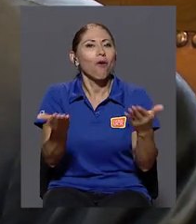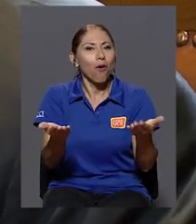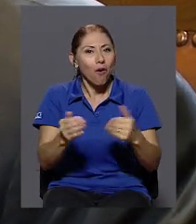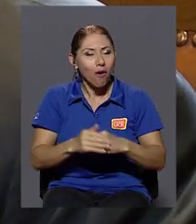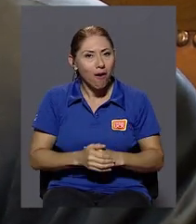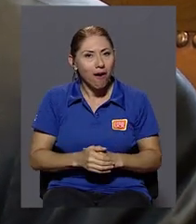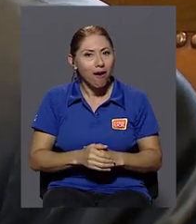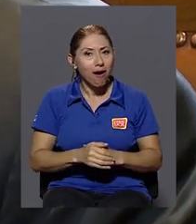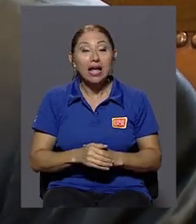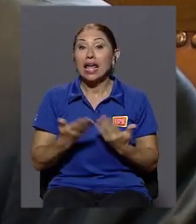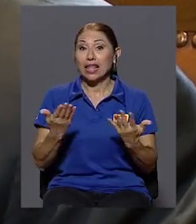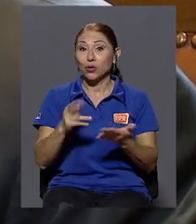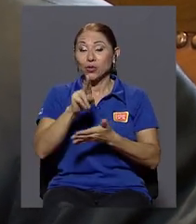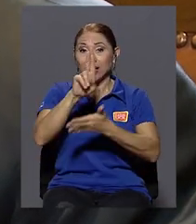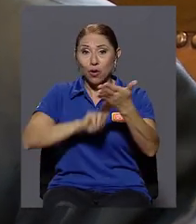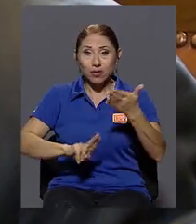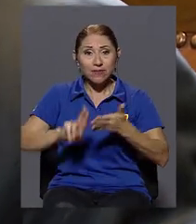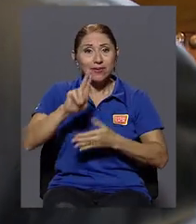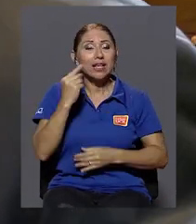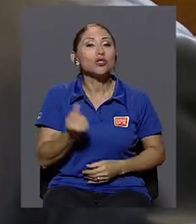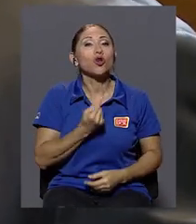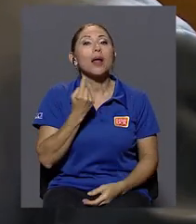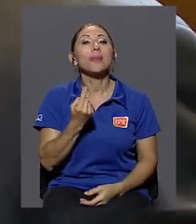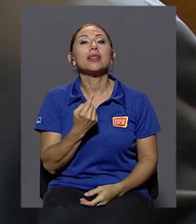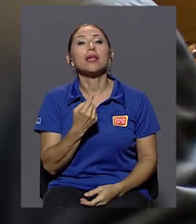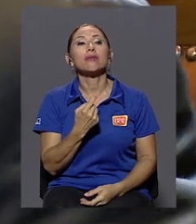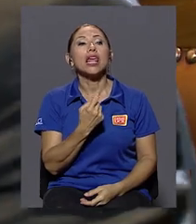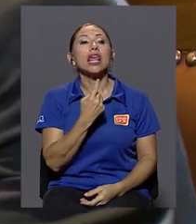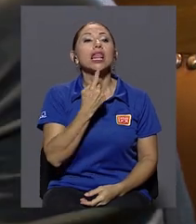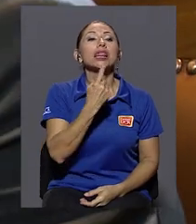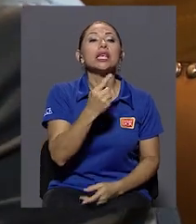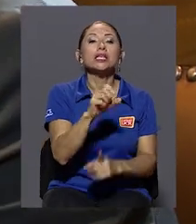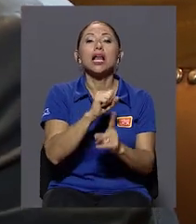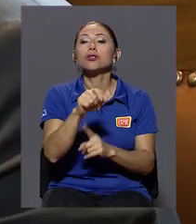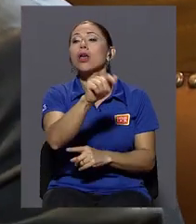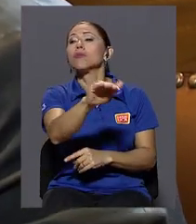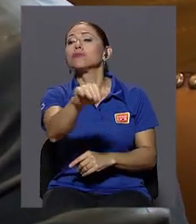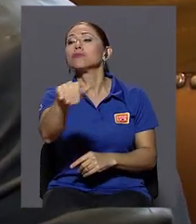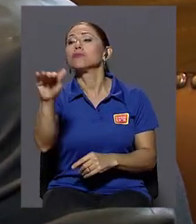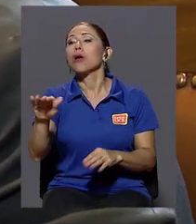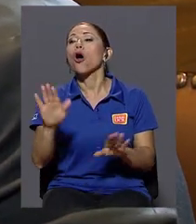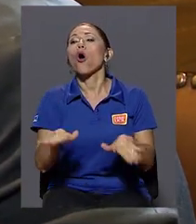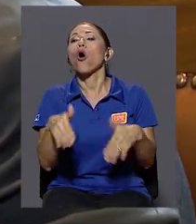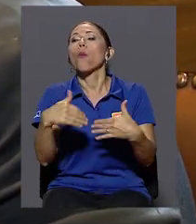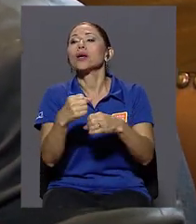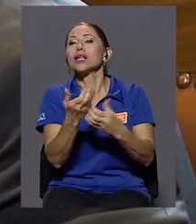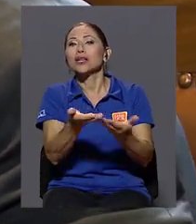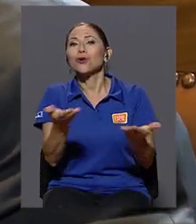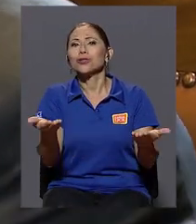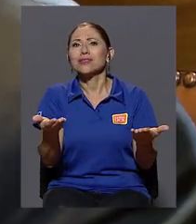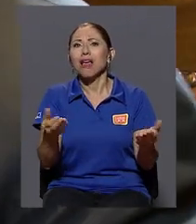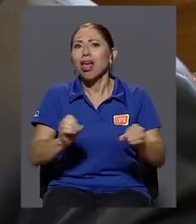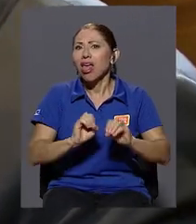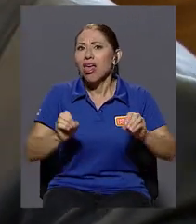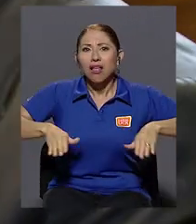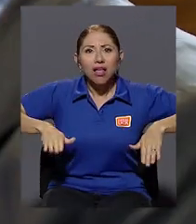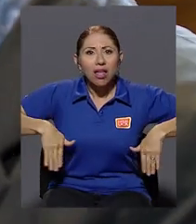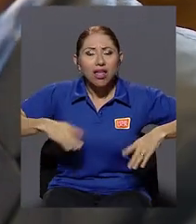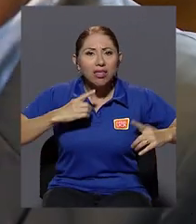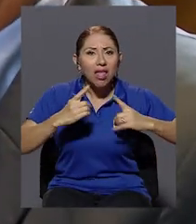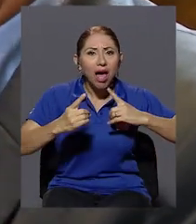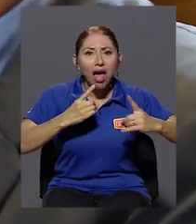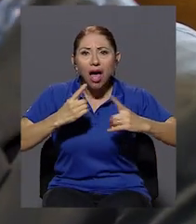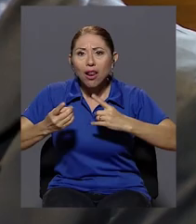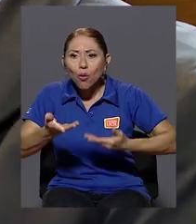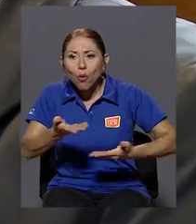con la sociedad, en donde la universidad solamente le dice a la sociedad cómo hacer las cosas, sin establecer un